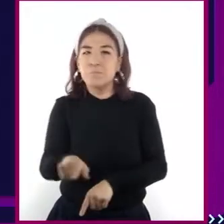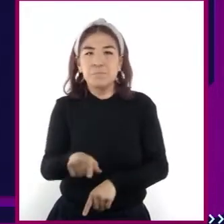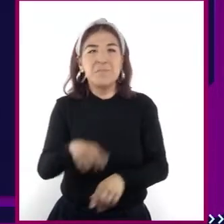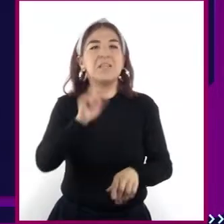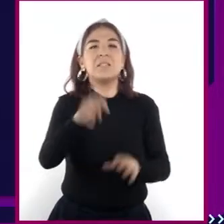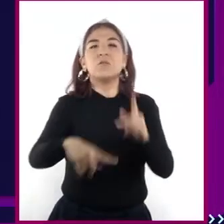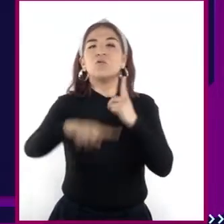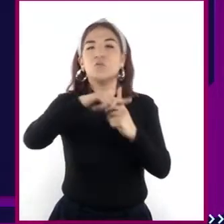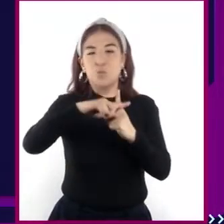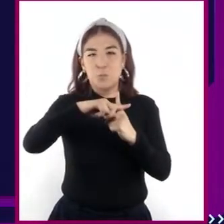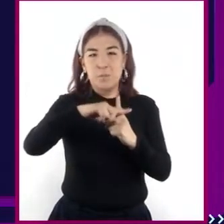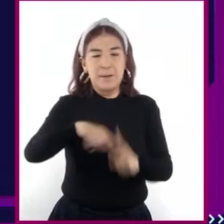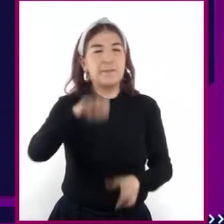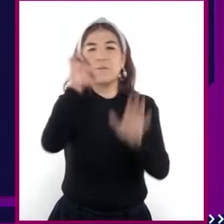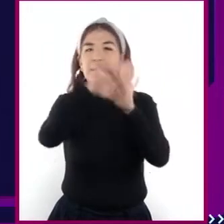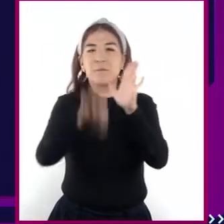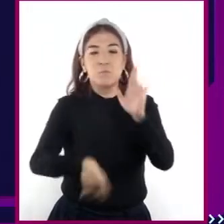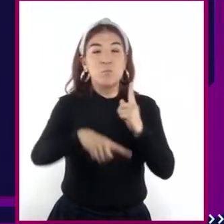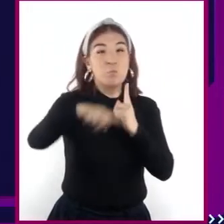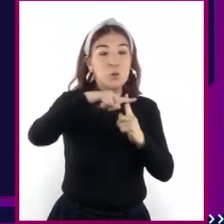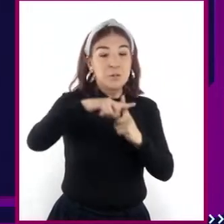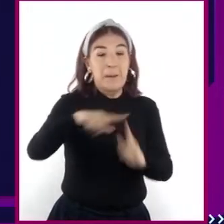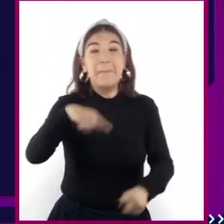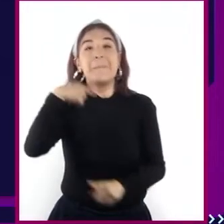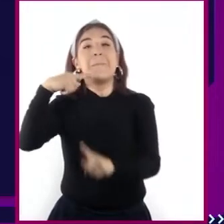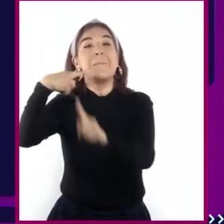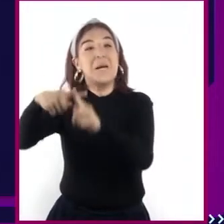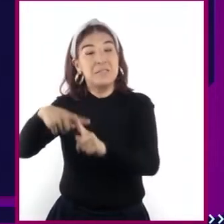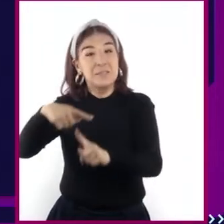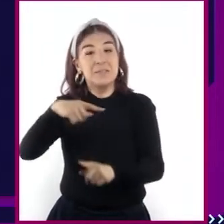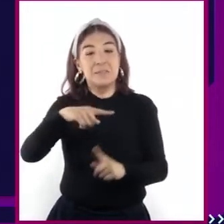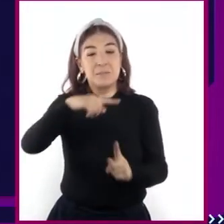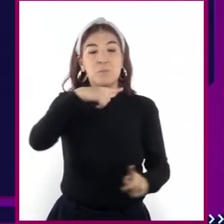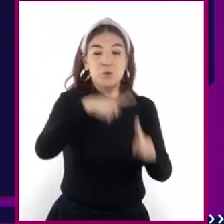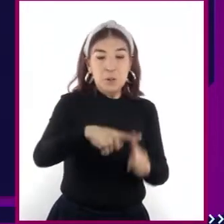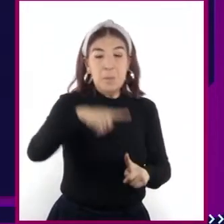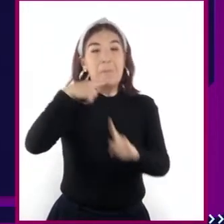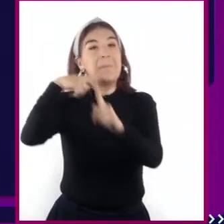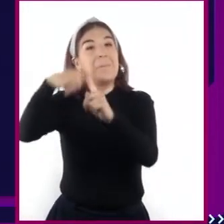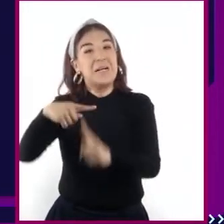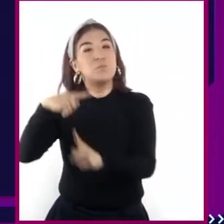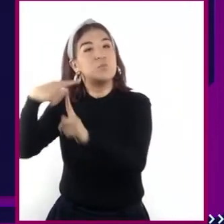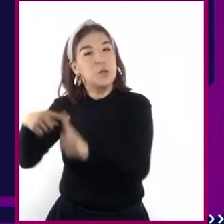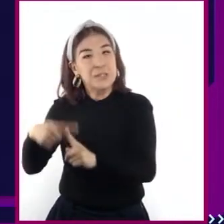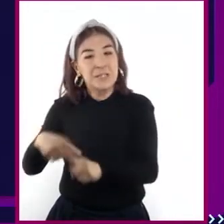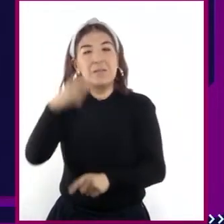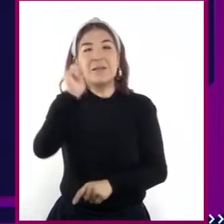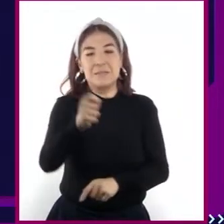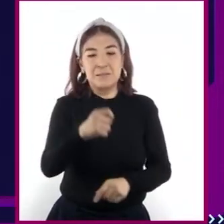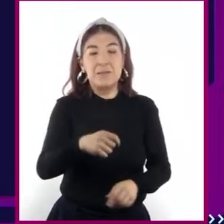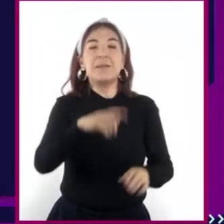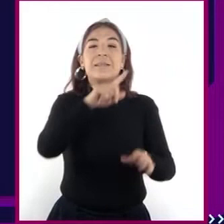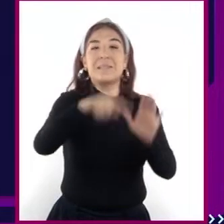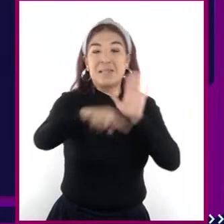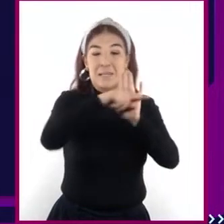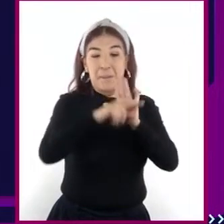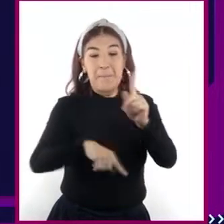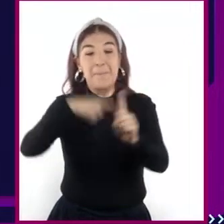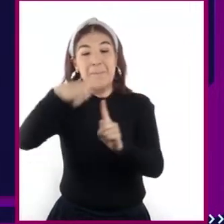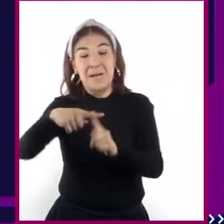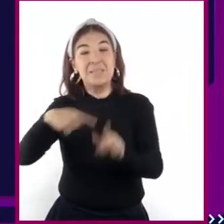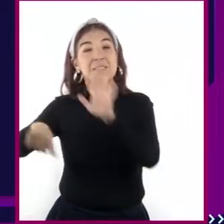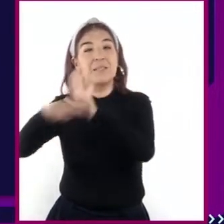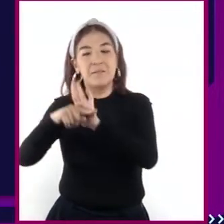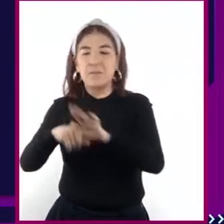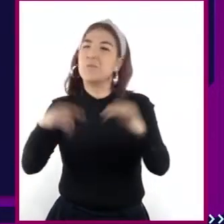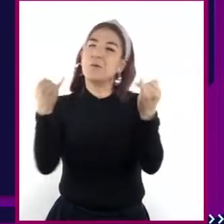los sumandos. Es decir, positivo más positivo es igual a positivo, mientras que negativo más negativo